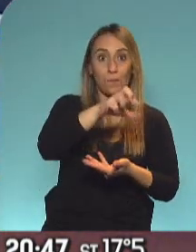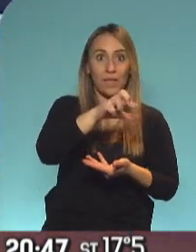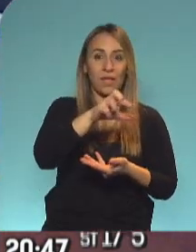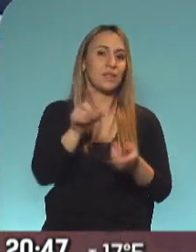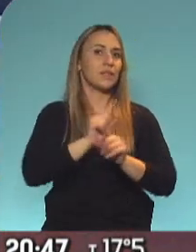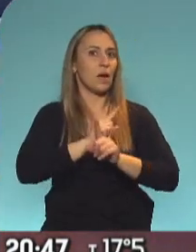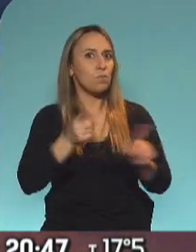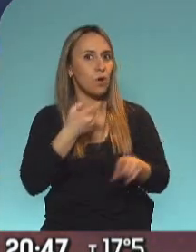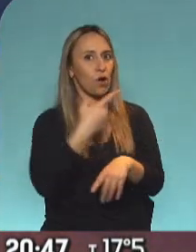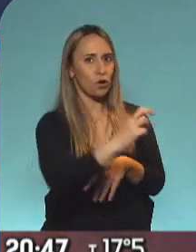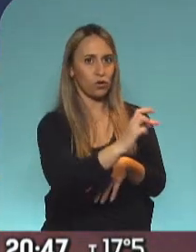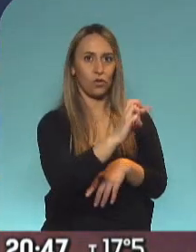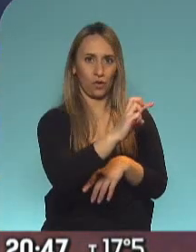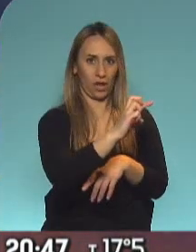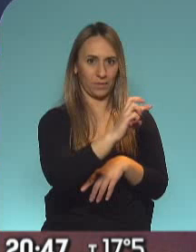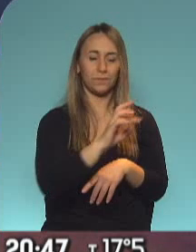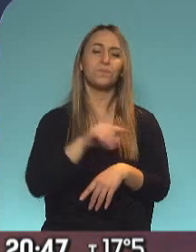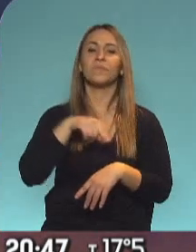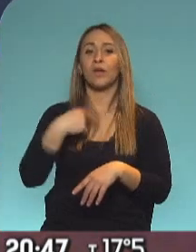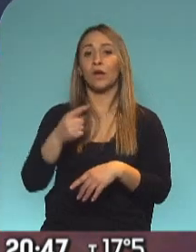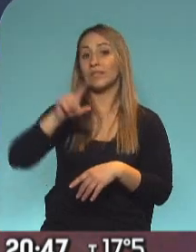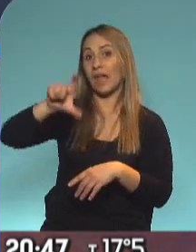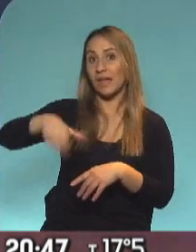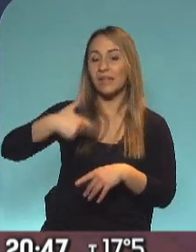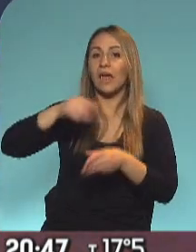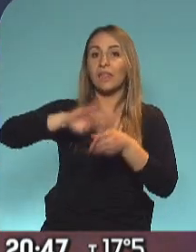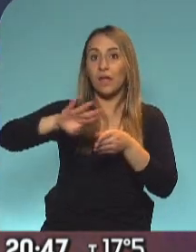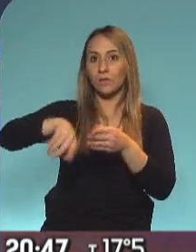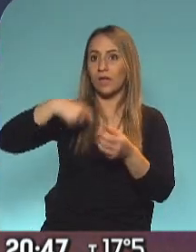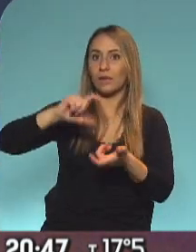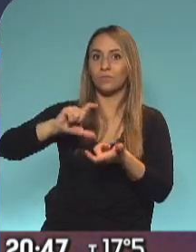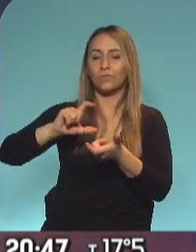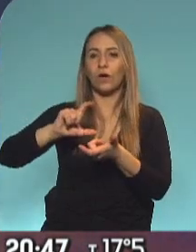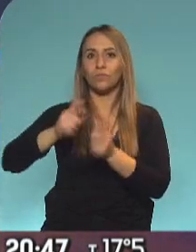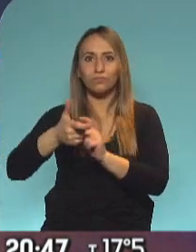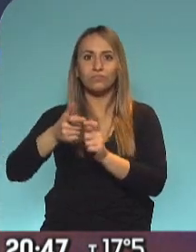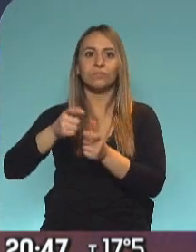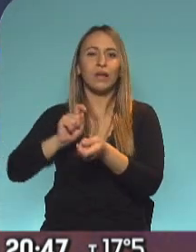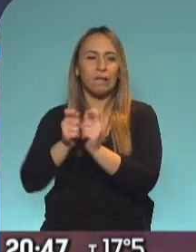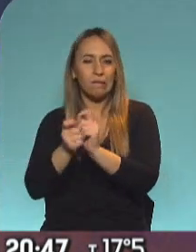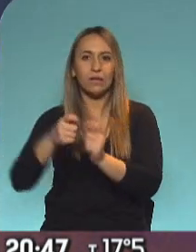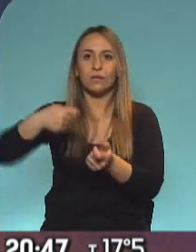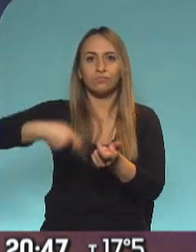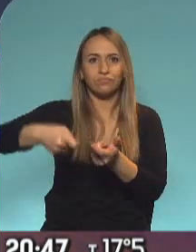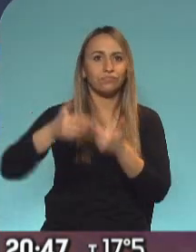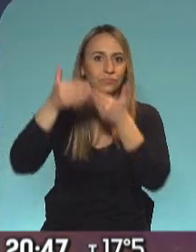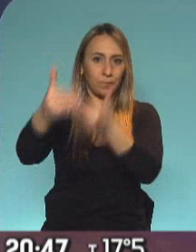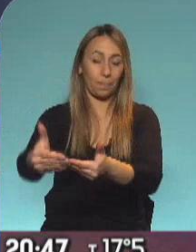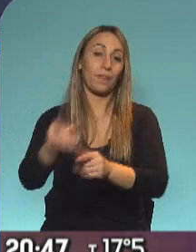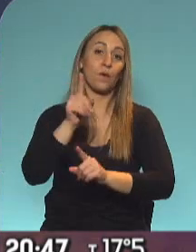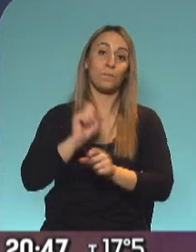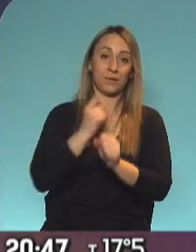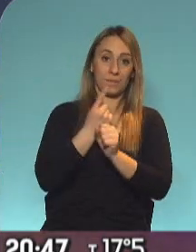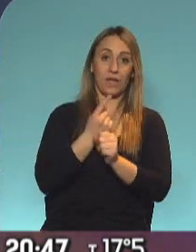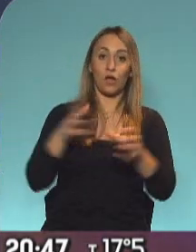los dólares. Saldos de tarjetas refinanciadas. Bueno, acordate que hubo dos refinanciaciones. Quienes refinanciaron la tarjeta en abril y quienes